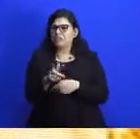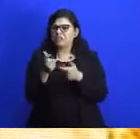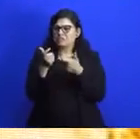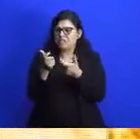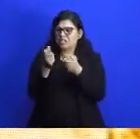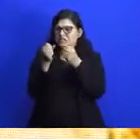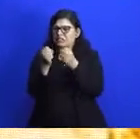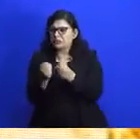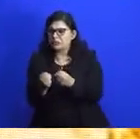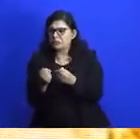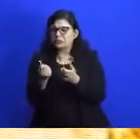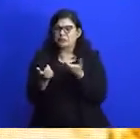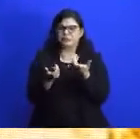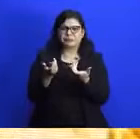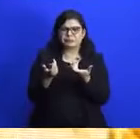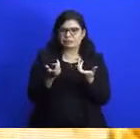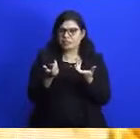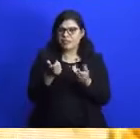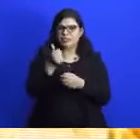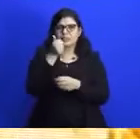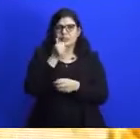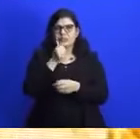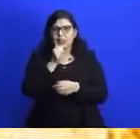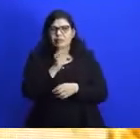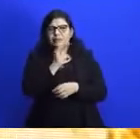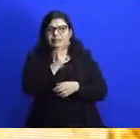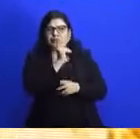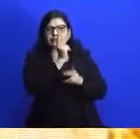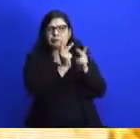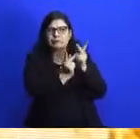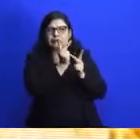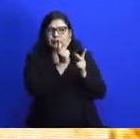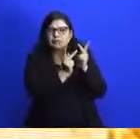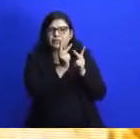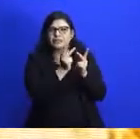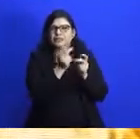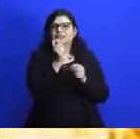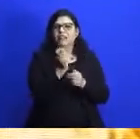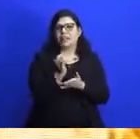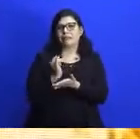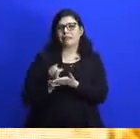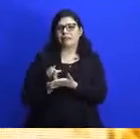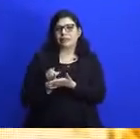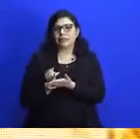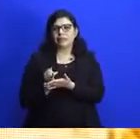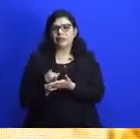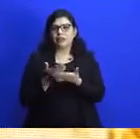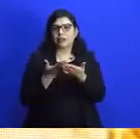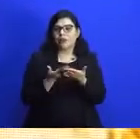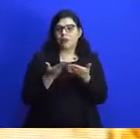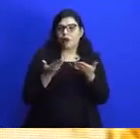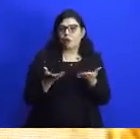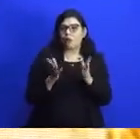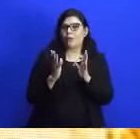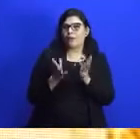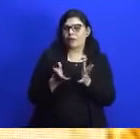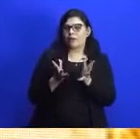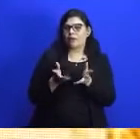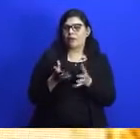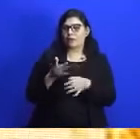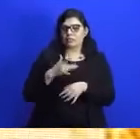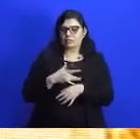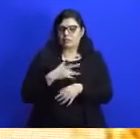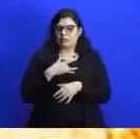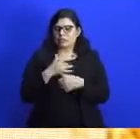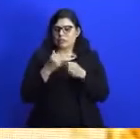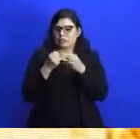seguros, acudíamos mucho a los préstamos y todo eso conllevaba muchos intereses. Y hoy en día estamos más seguros y